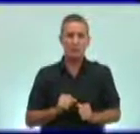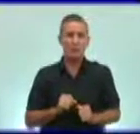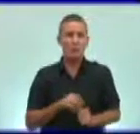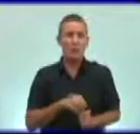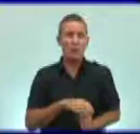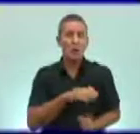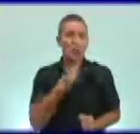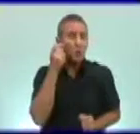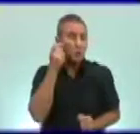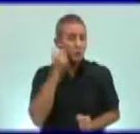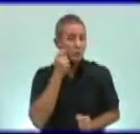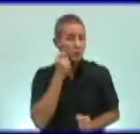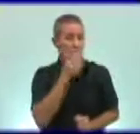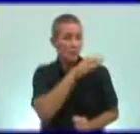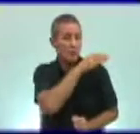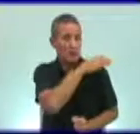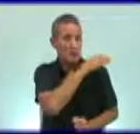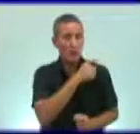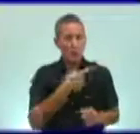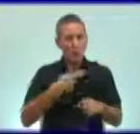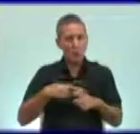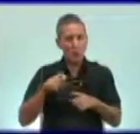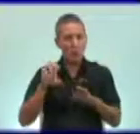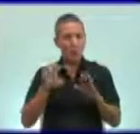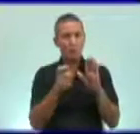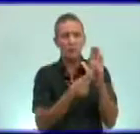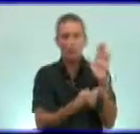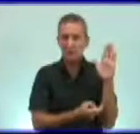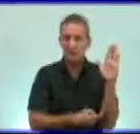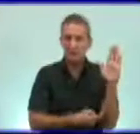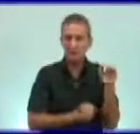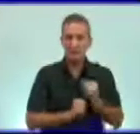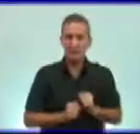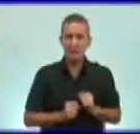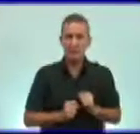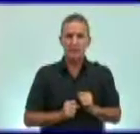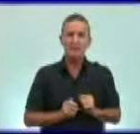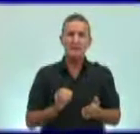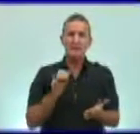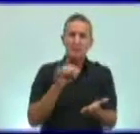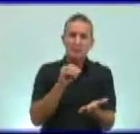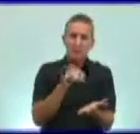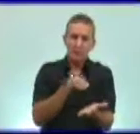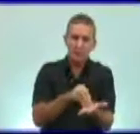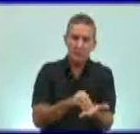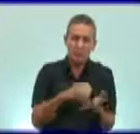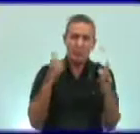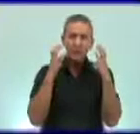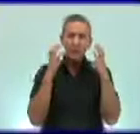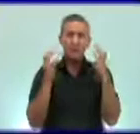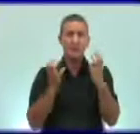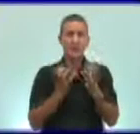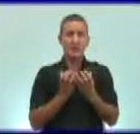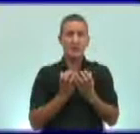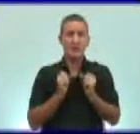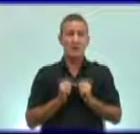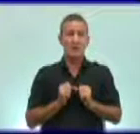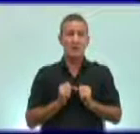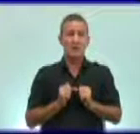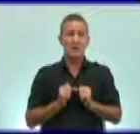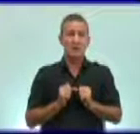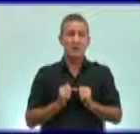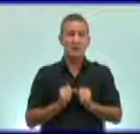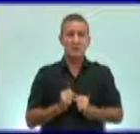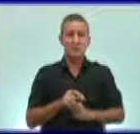leer, otros elementos al cual se le puede objetar al propio Carlos Marx. Porque, como bien dice él, pero los grandes